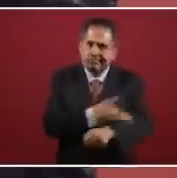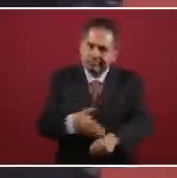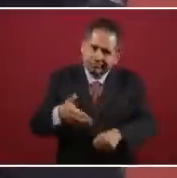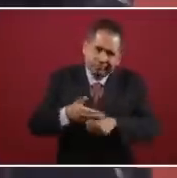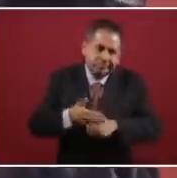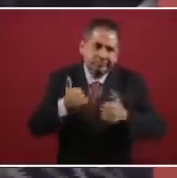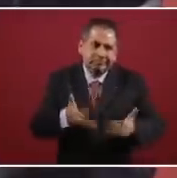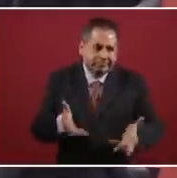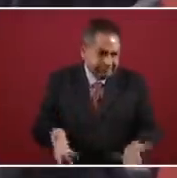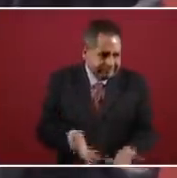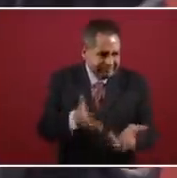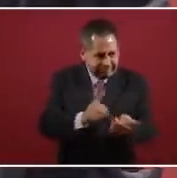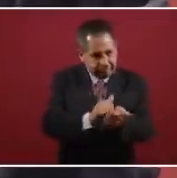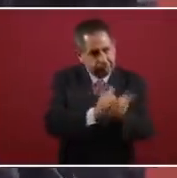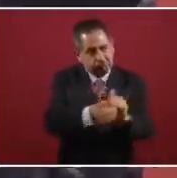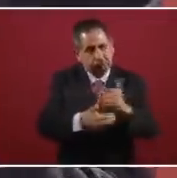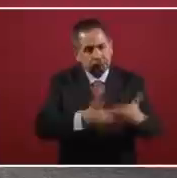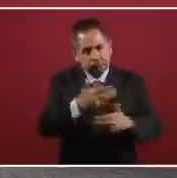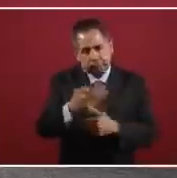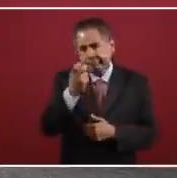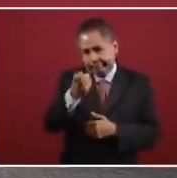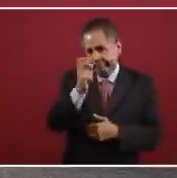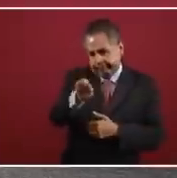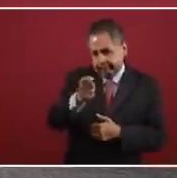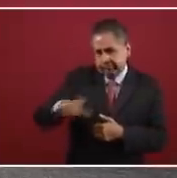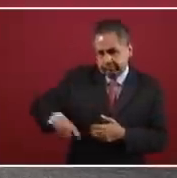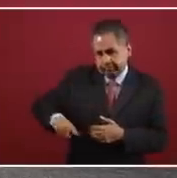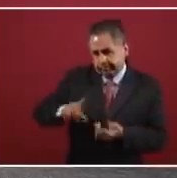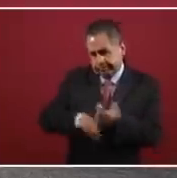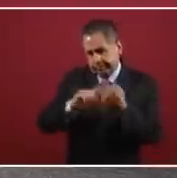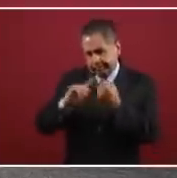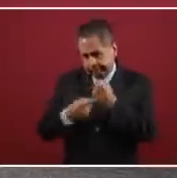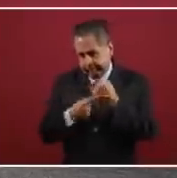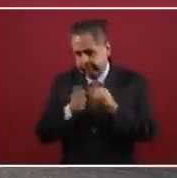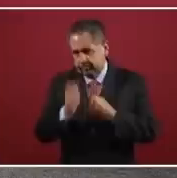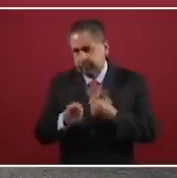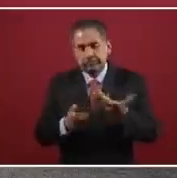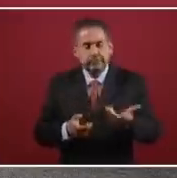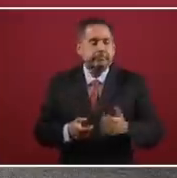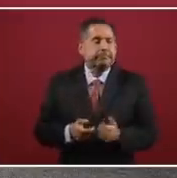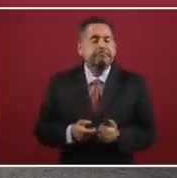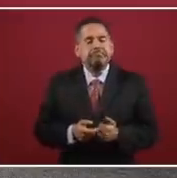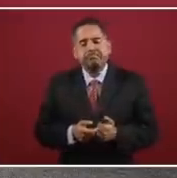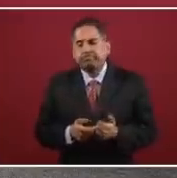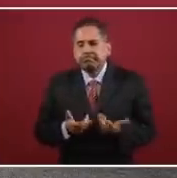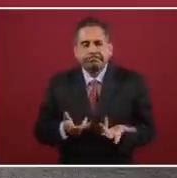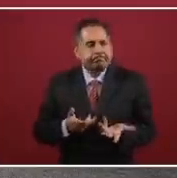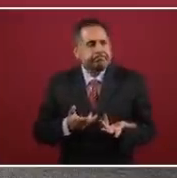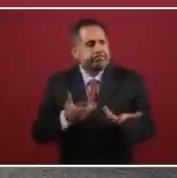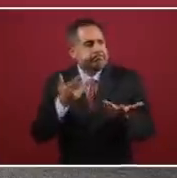para que camine. Eso es el gobierno. Es que